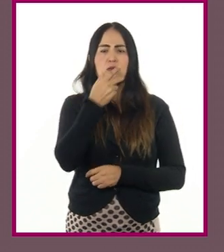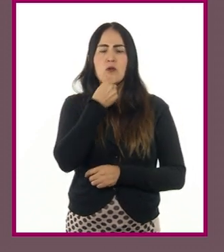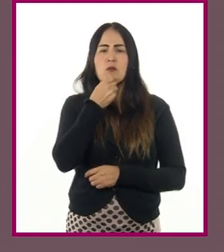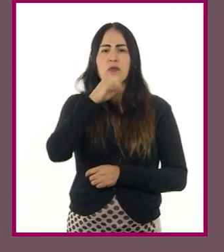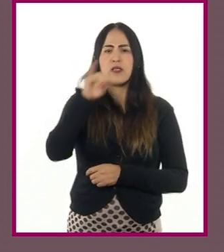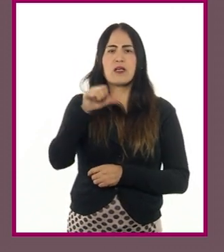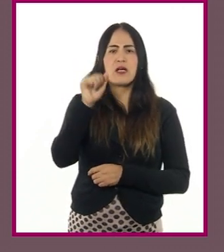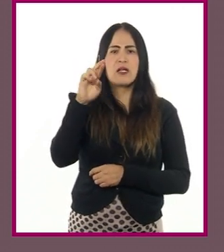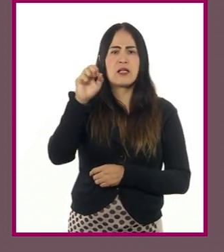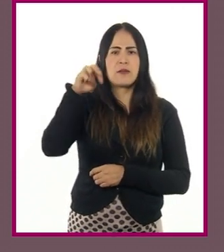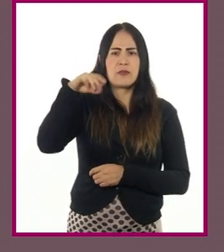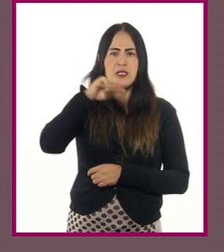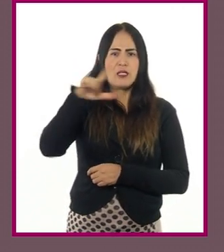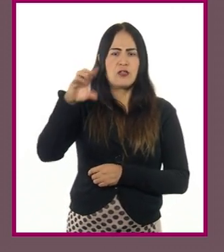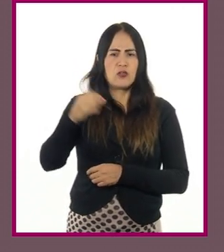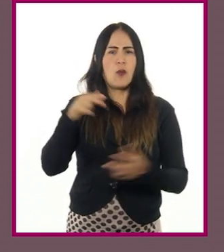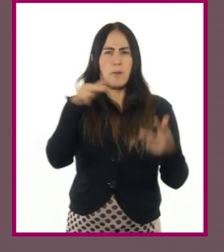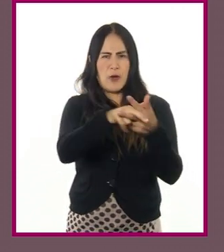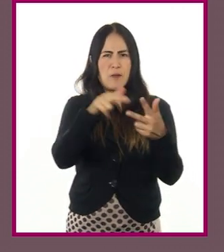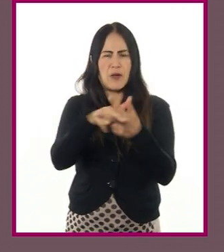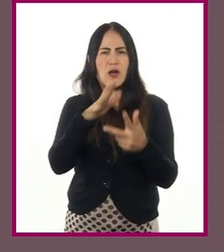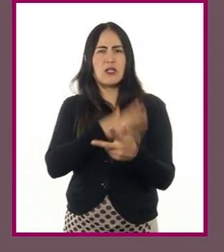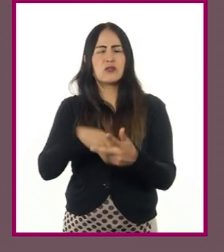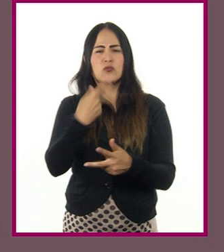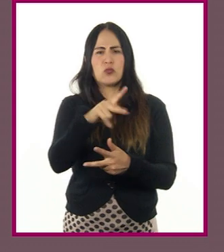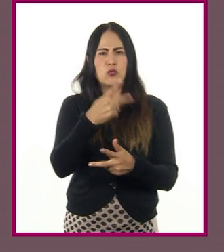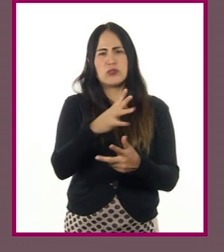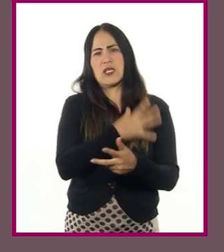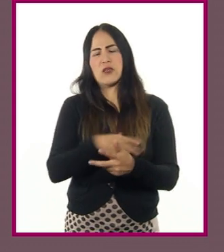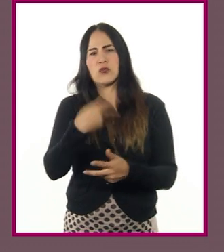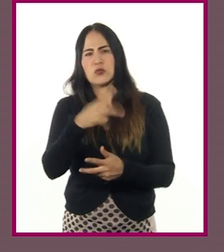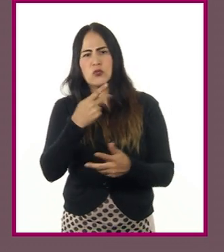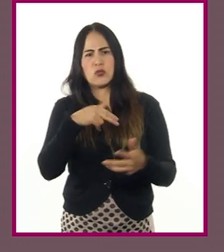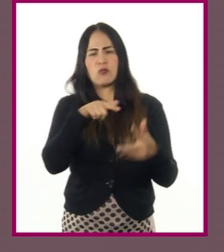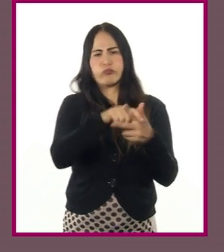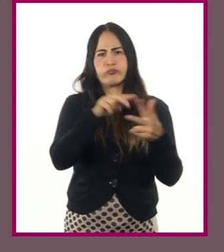asesinado, junto con su esposa e hijos en Xochicalco, Morelos.